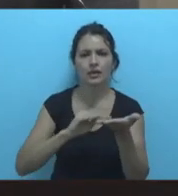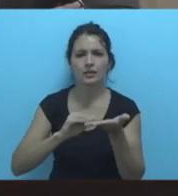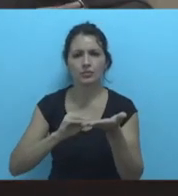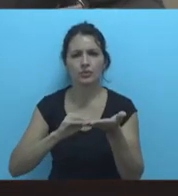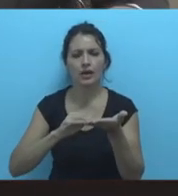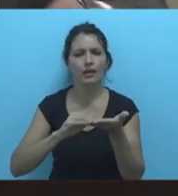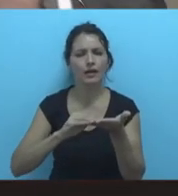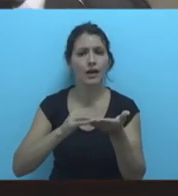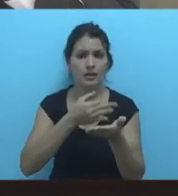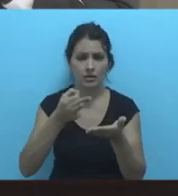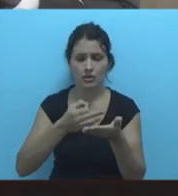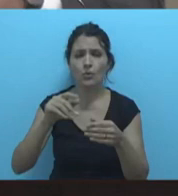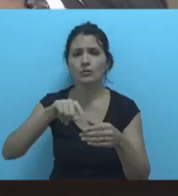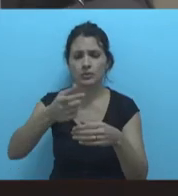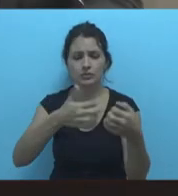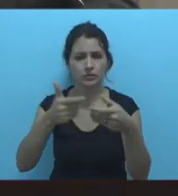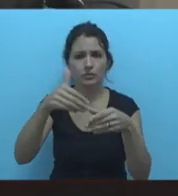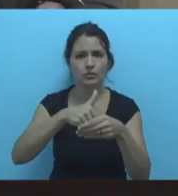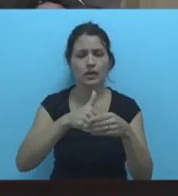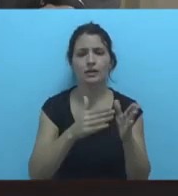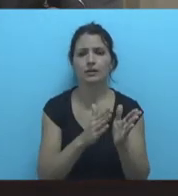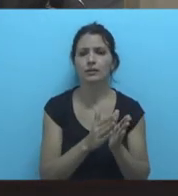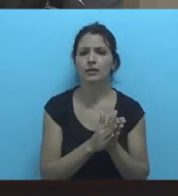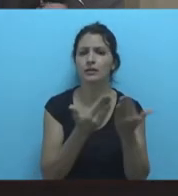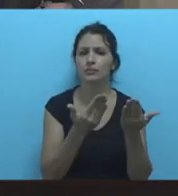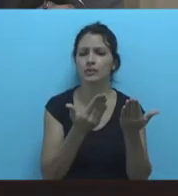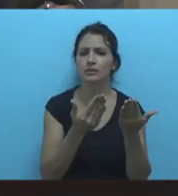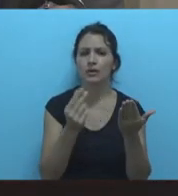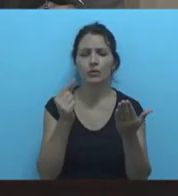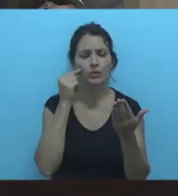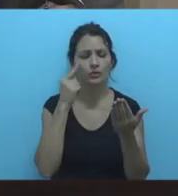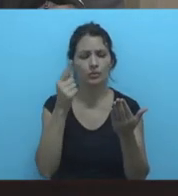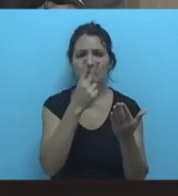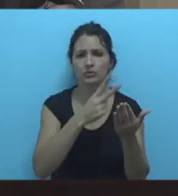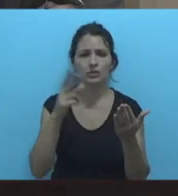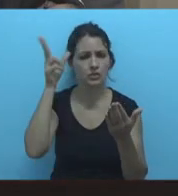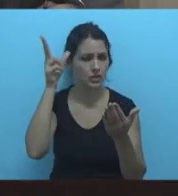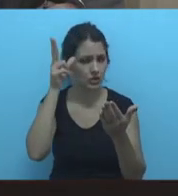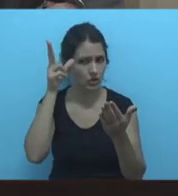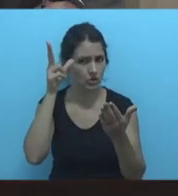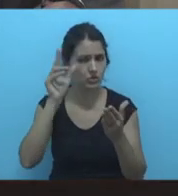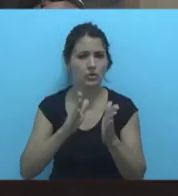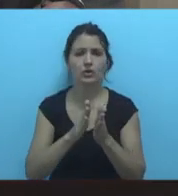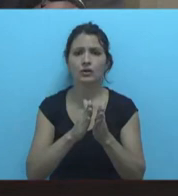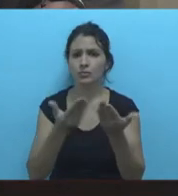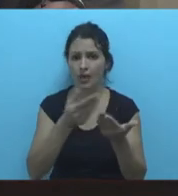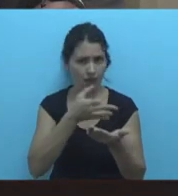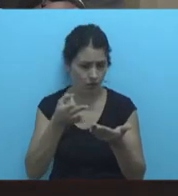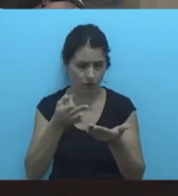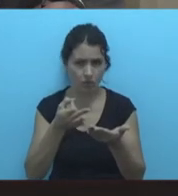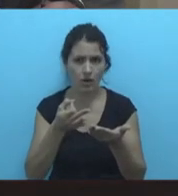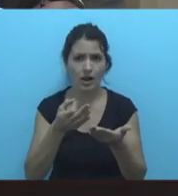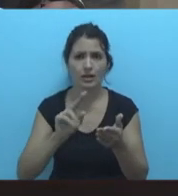diputada Armas Velavi, preferencia para una sesión. Expediente 42.188, diputada Armas Velavi, preferencia para